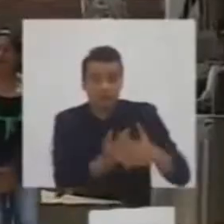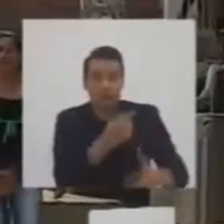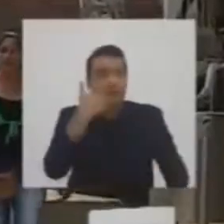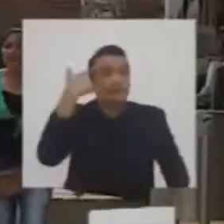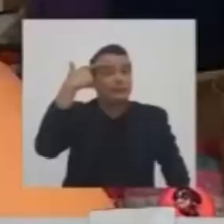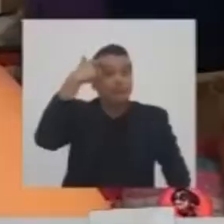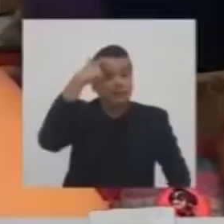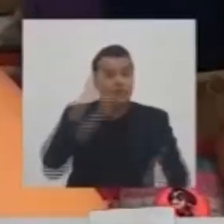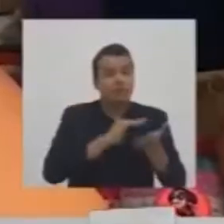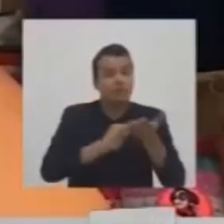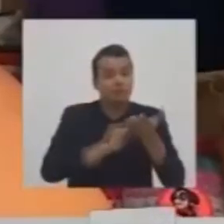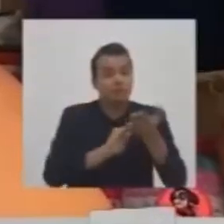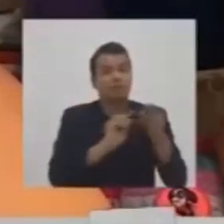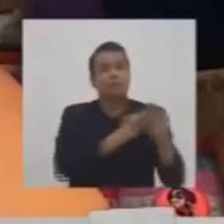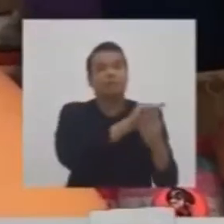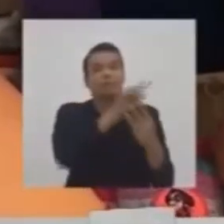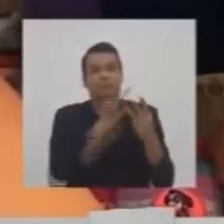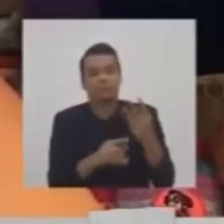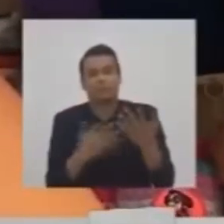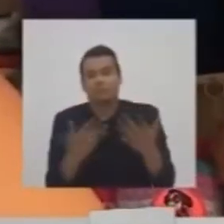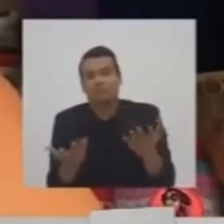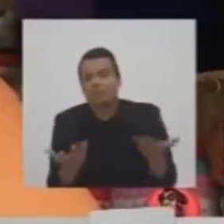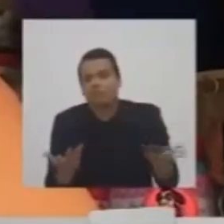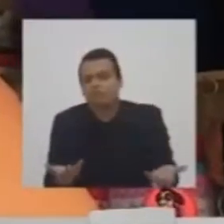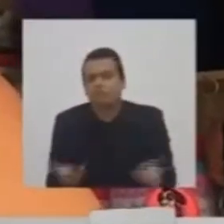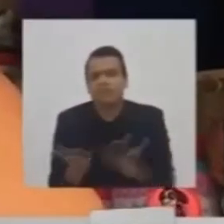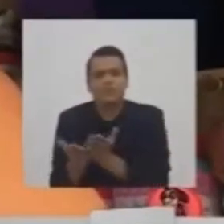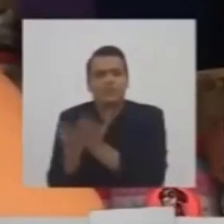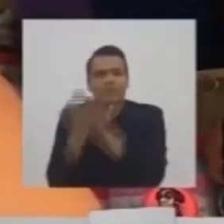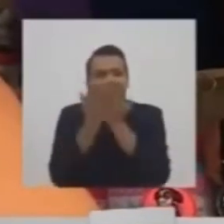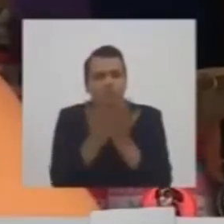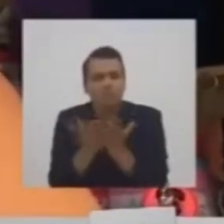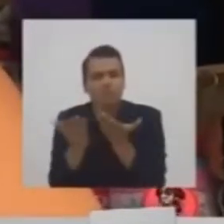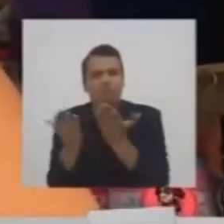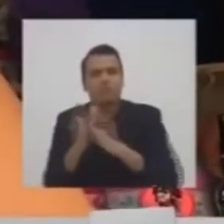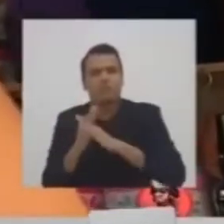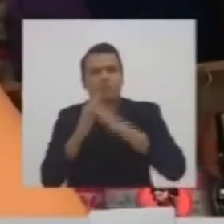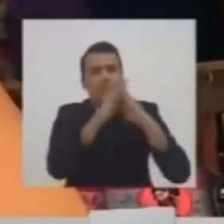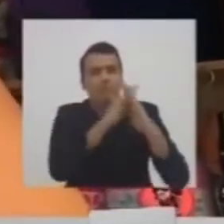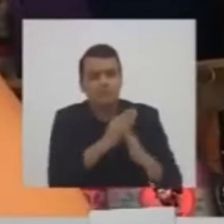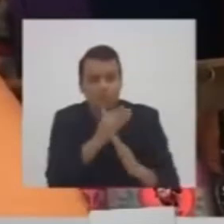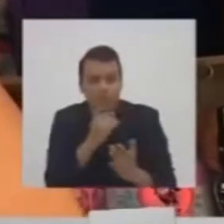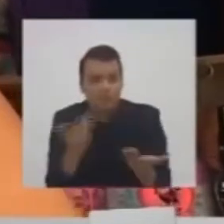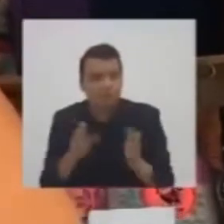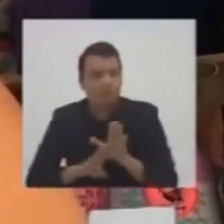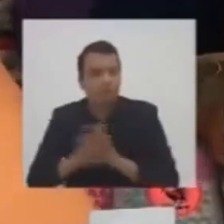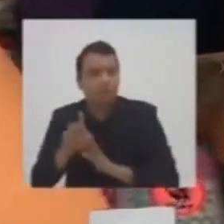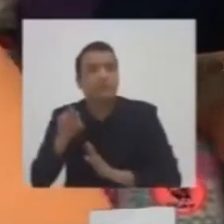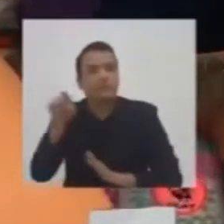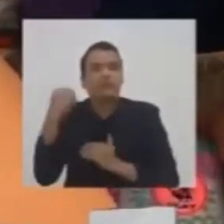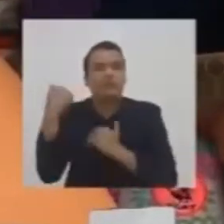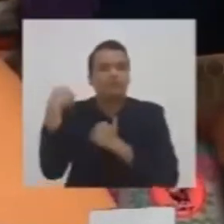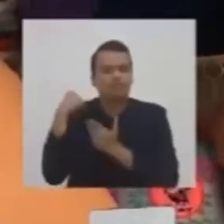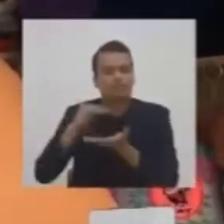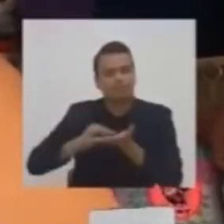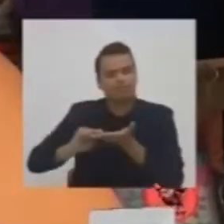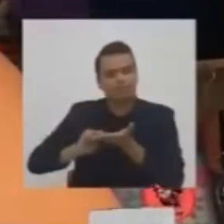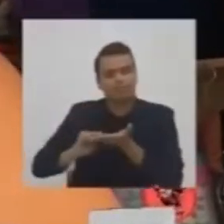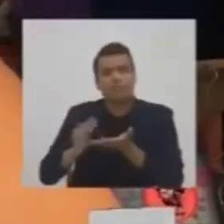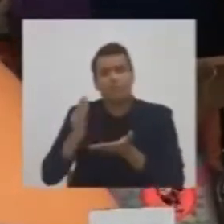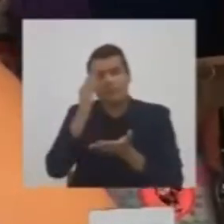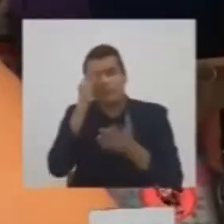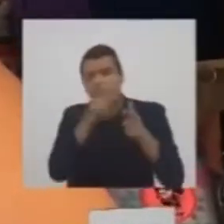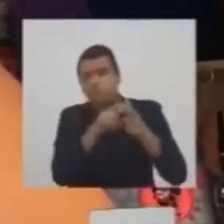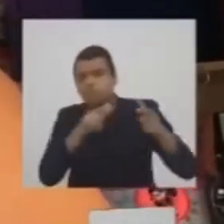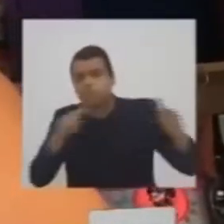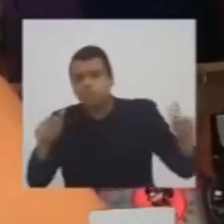del municipio. Lo primordial es la seguridad y la educación. Un pueblo sin seguridad, sin educación, no progresa.